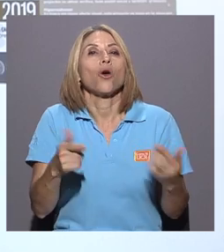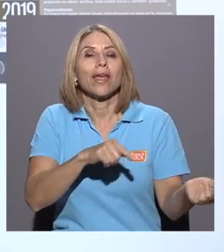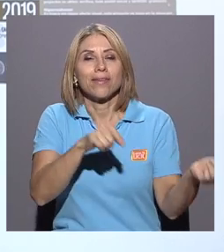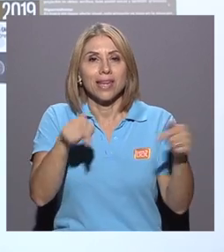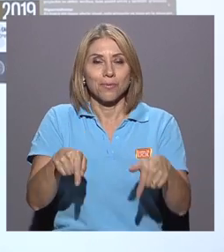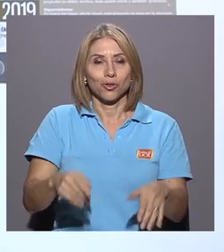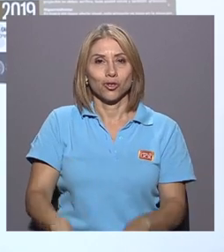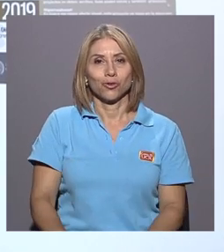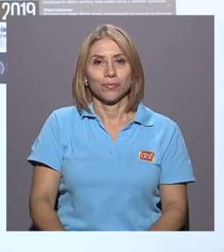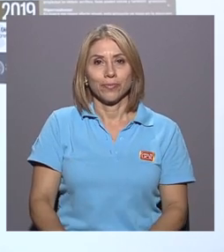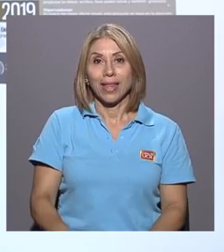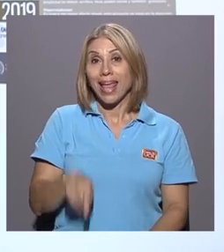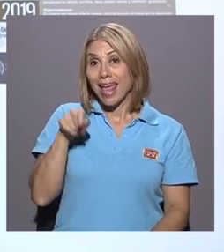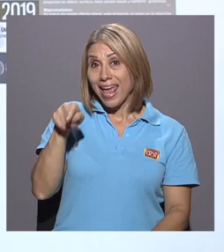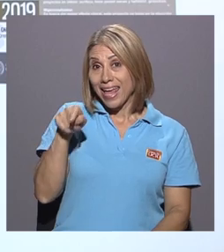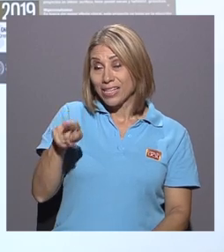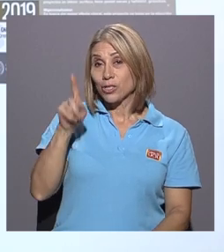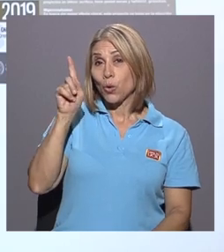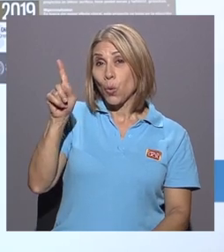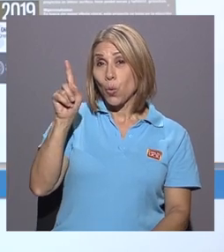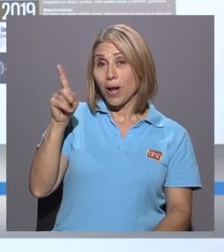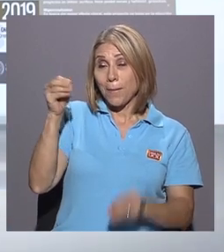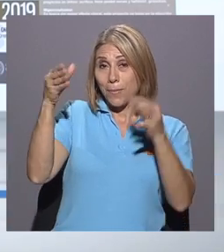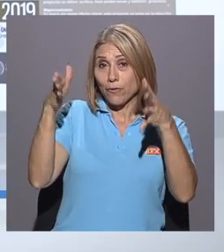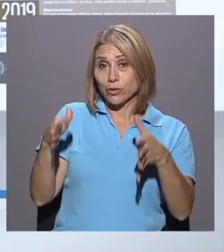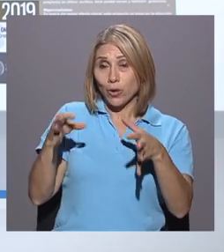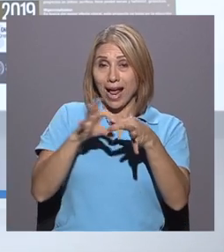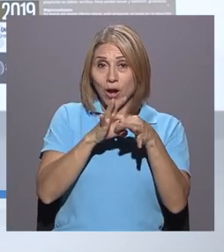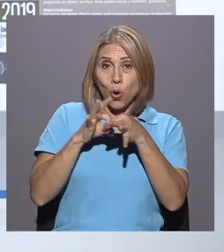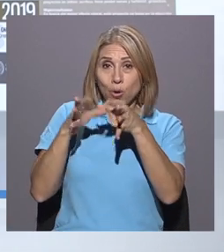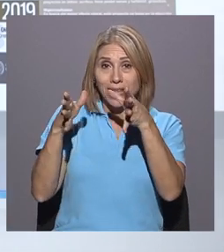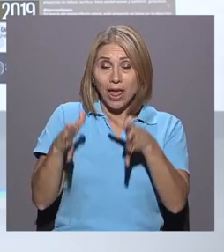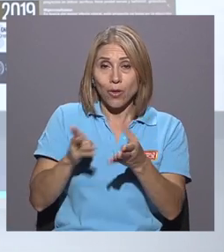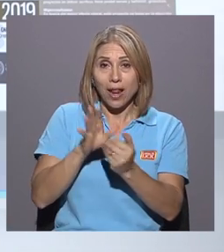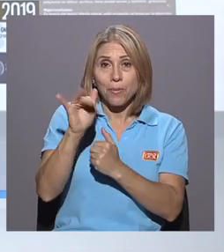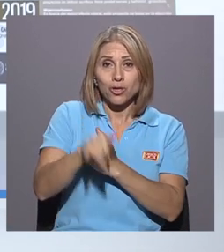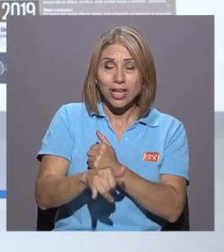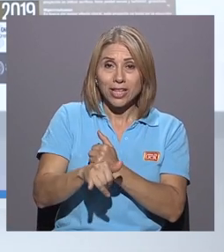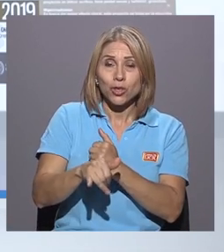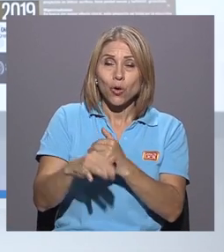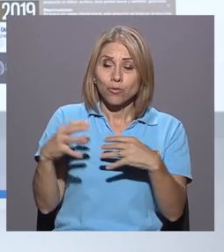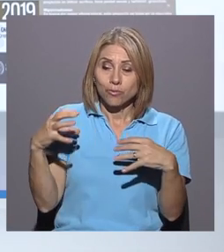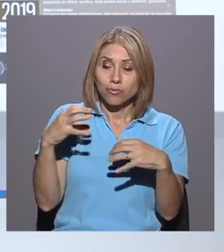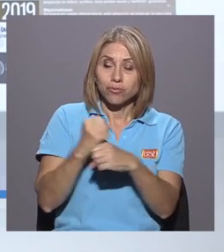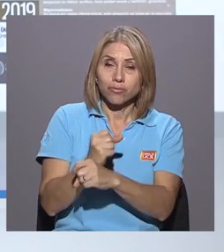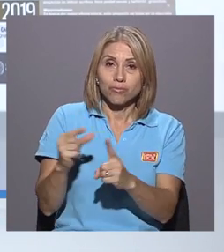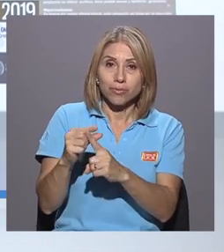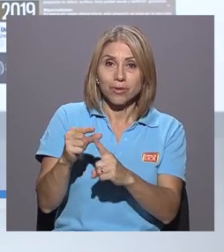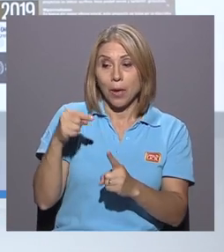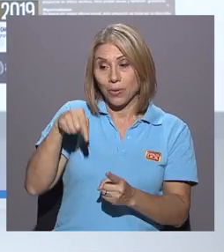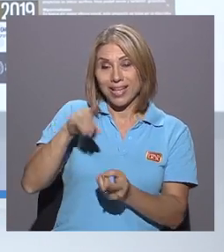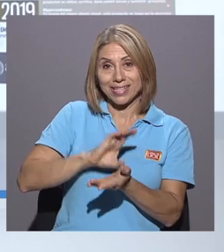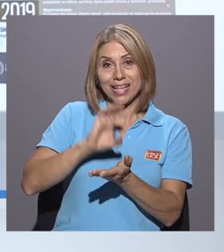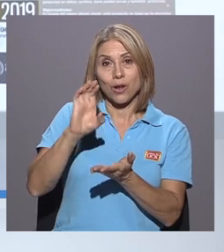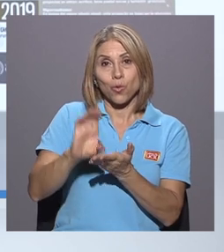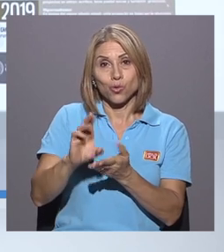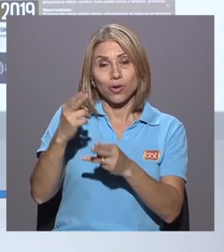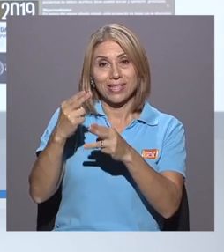expresión que acuñó una de las profesoras coordinadoras del proyecto, dado que este es el curso de dibujo 4, ¿verdad?